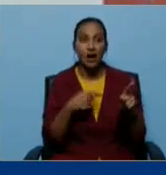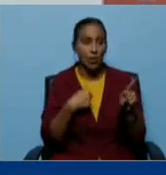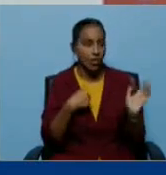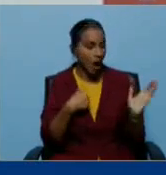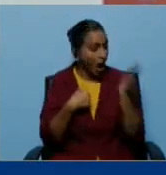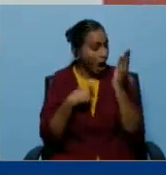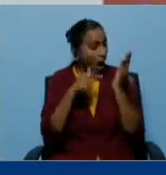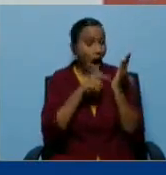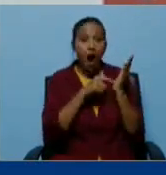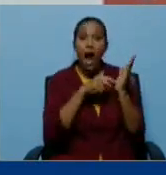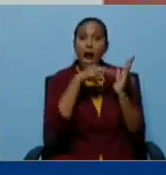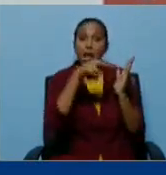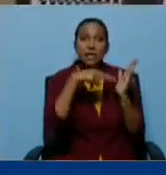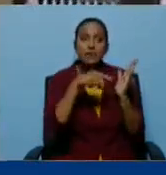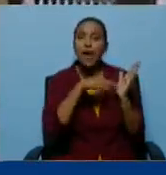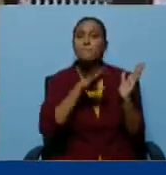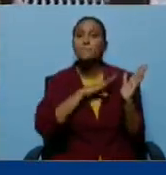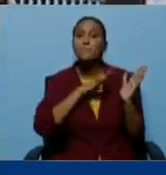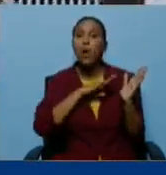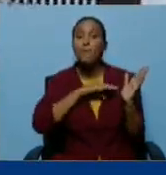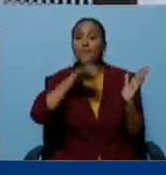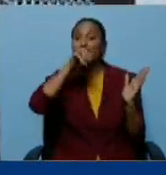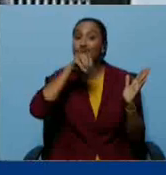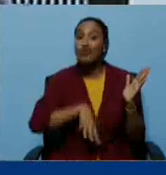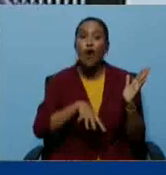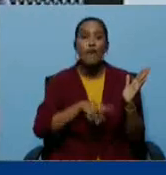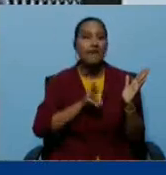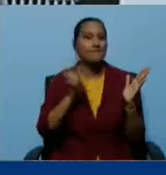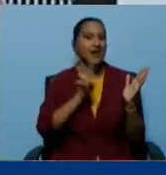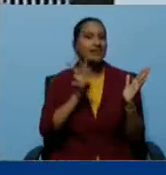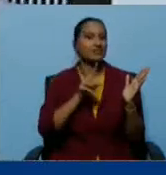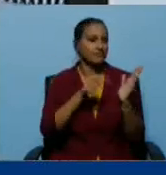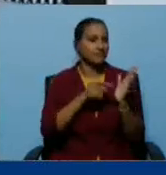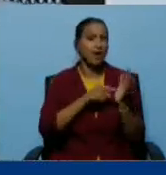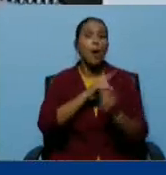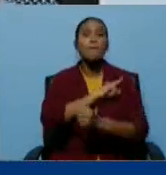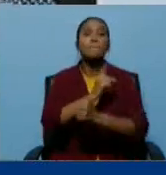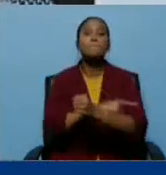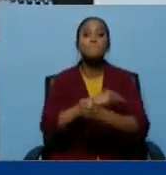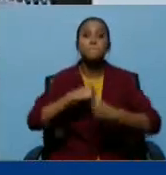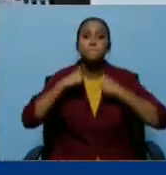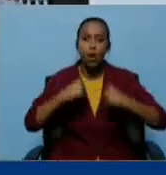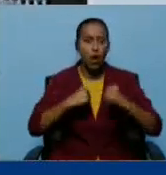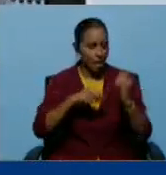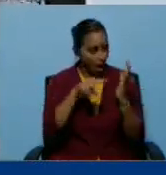nuestra. Por eso es que no nos pueden derrotar, porque tenemos una raíz poderosa.